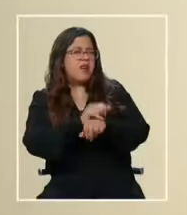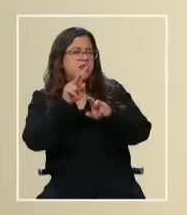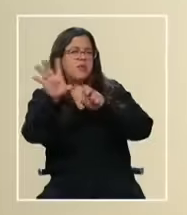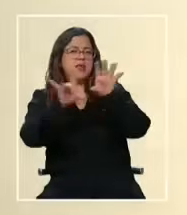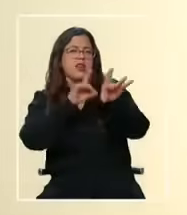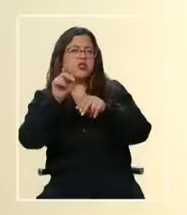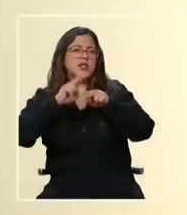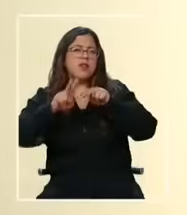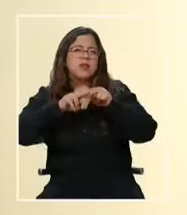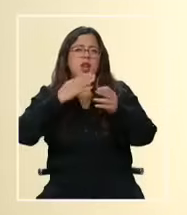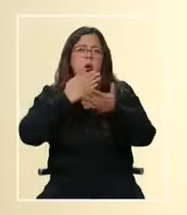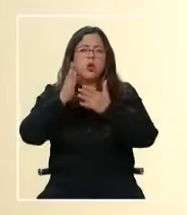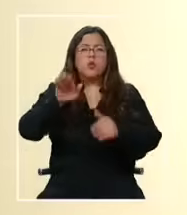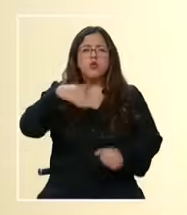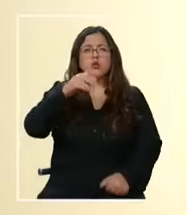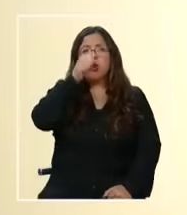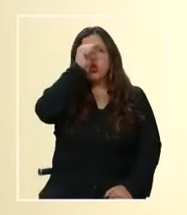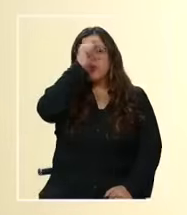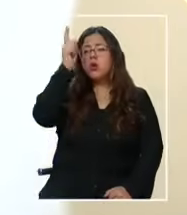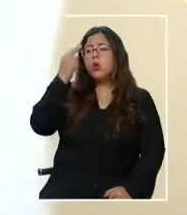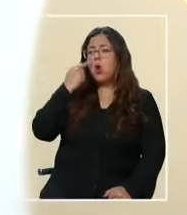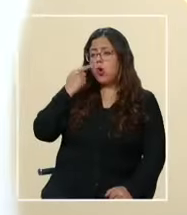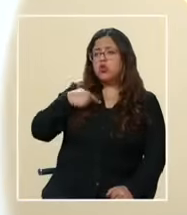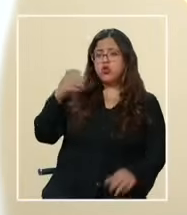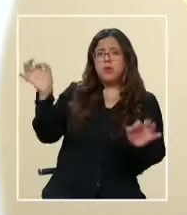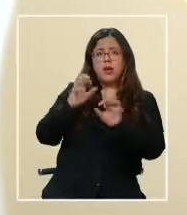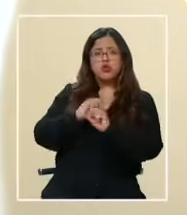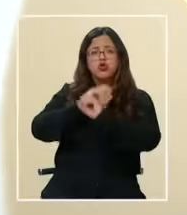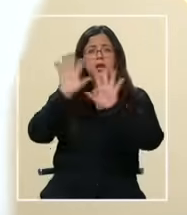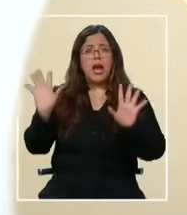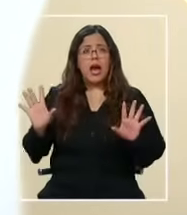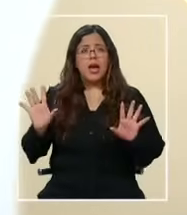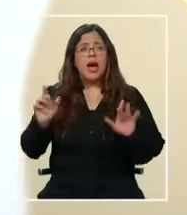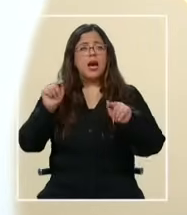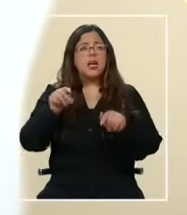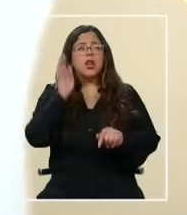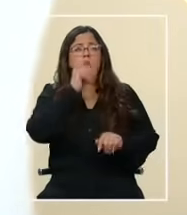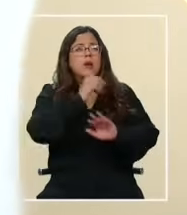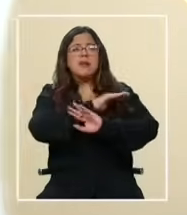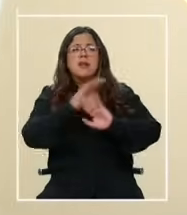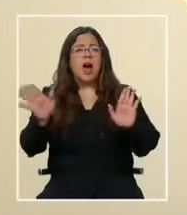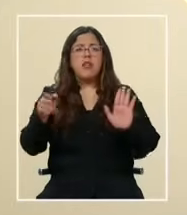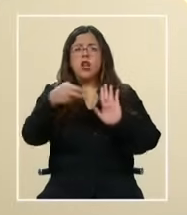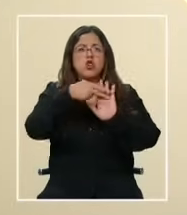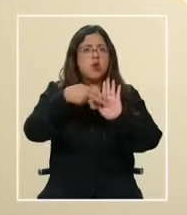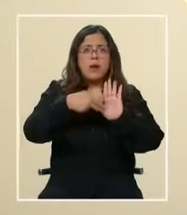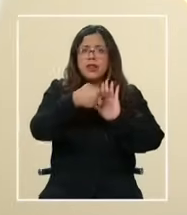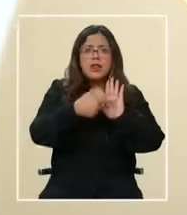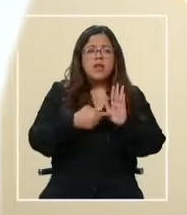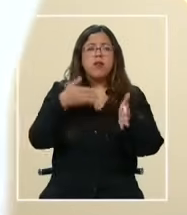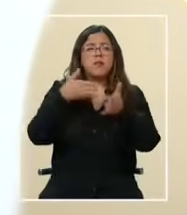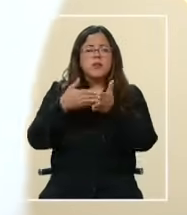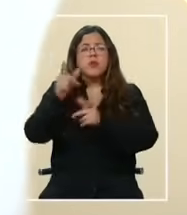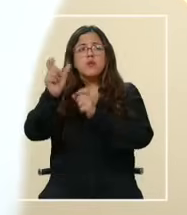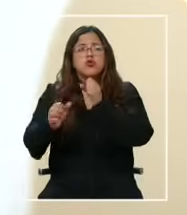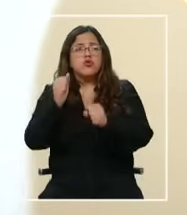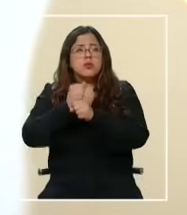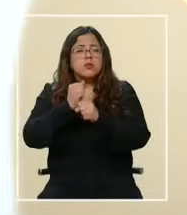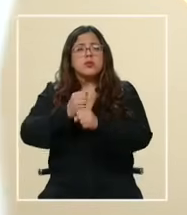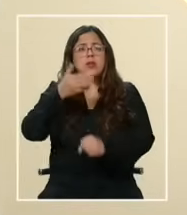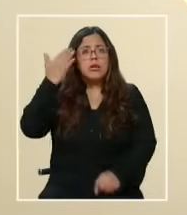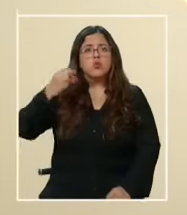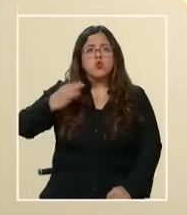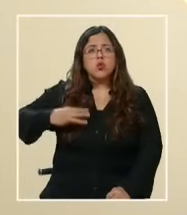que se desarrollará el próximo domingo yo quiero ser muy clara en esto eh no había ninguna Norma que impidiera que alguien que trabajaba en una